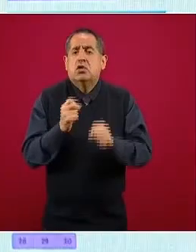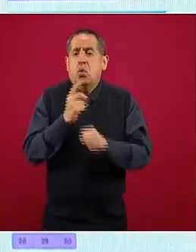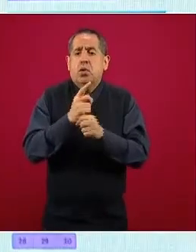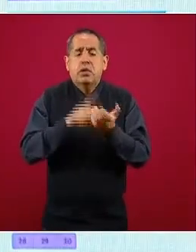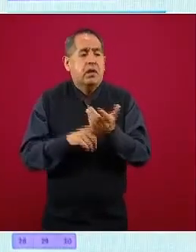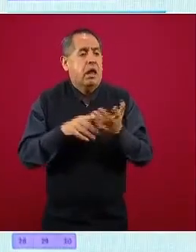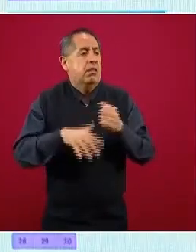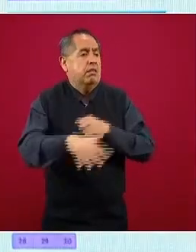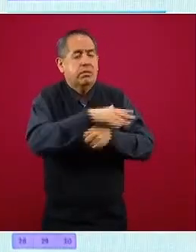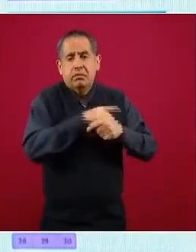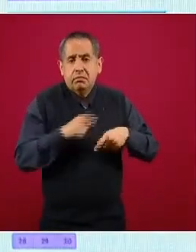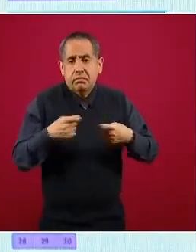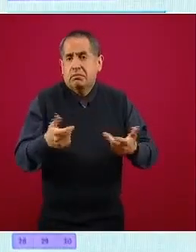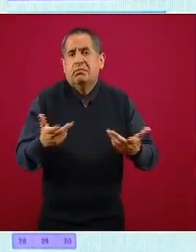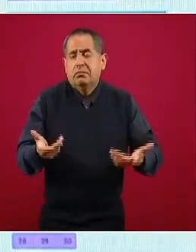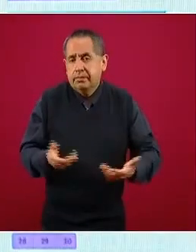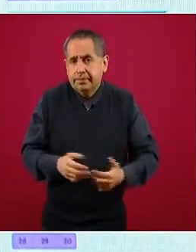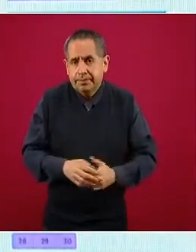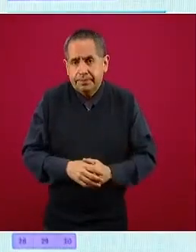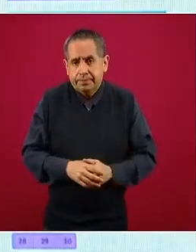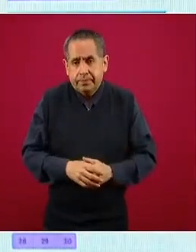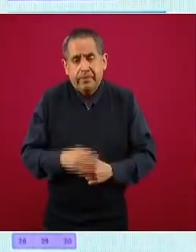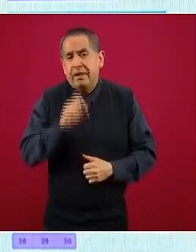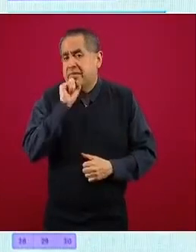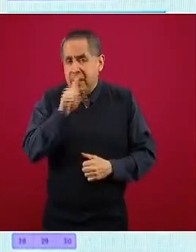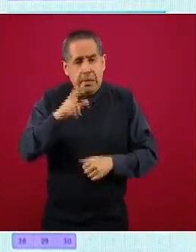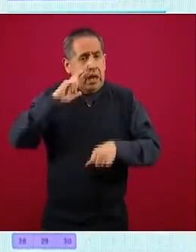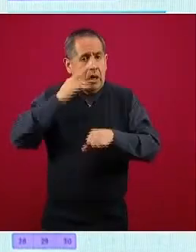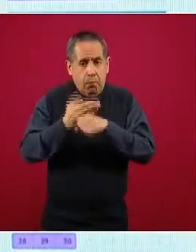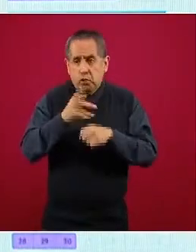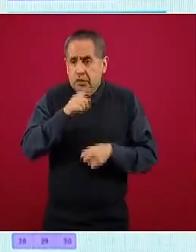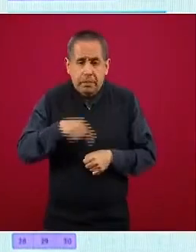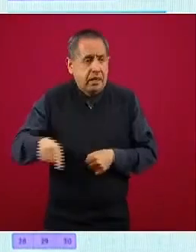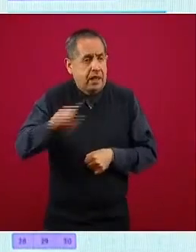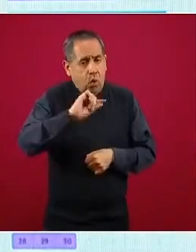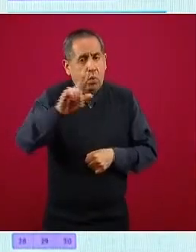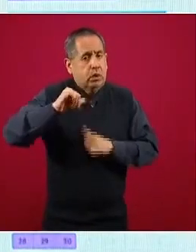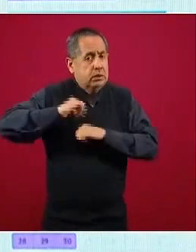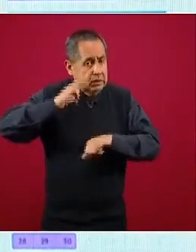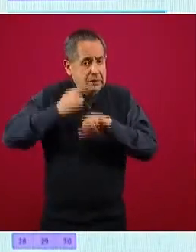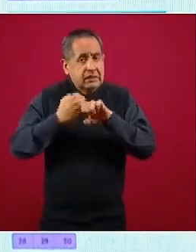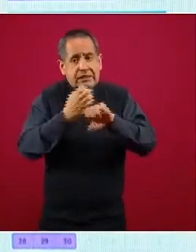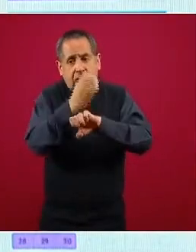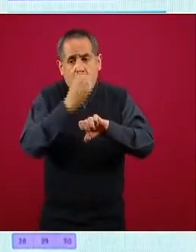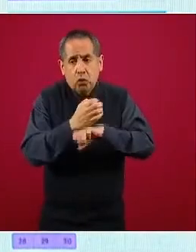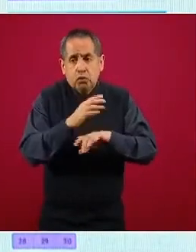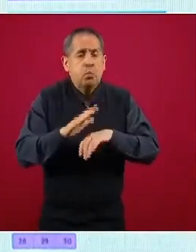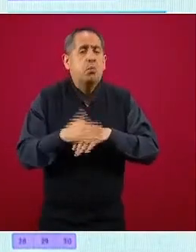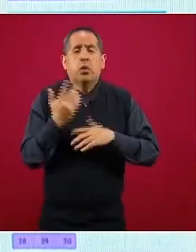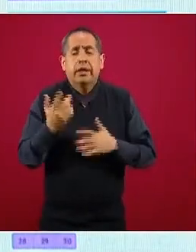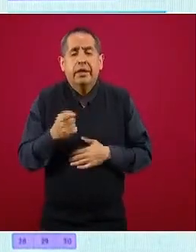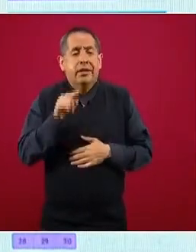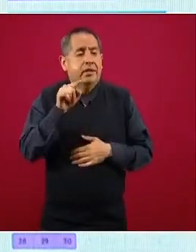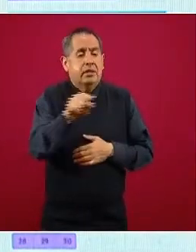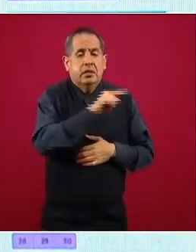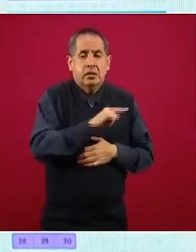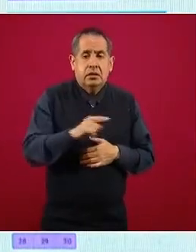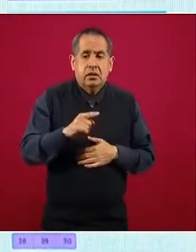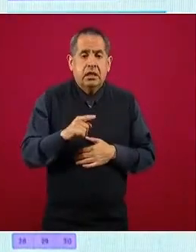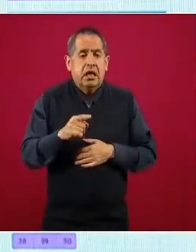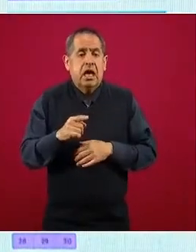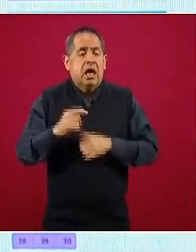sanitaria en el espacio de trabajo. Es también una responsabilidad de las autoridades estatales, porque estas autoridades son